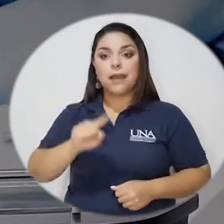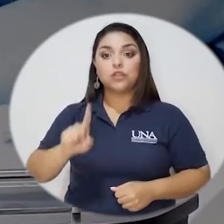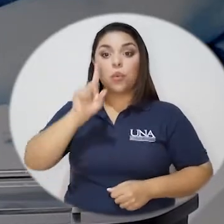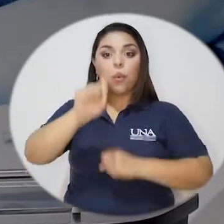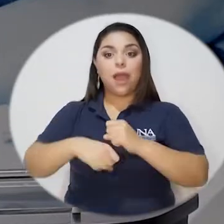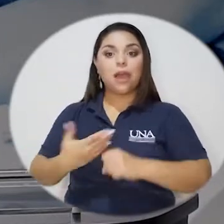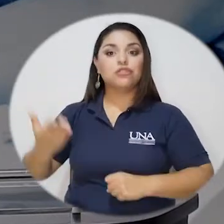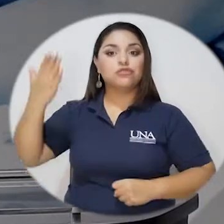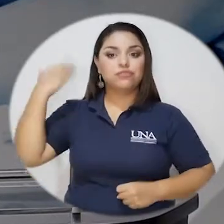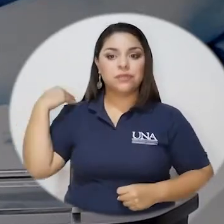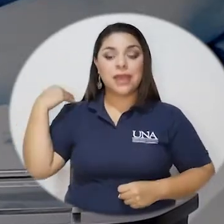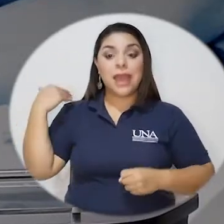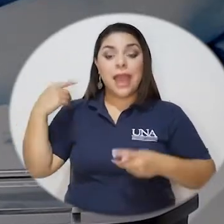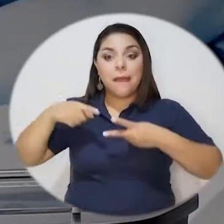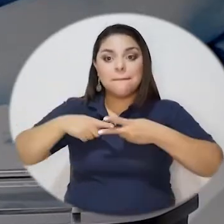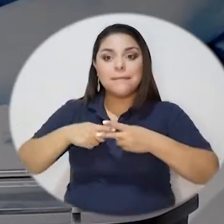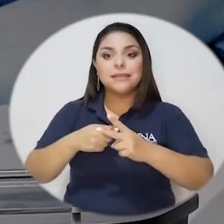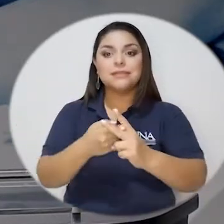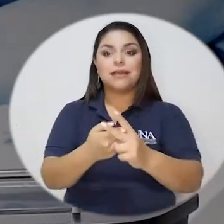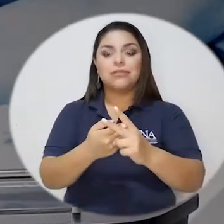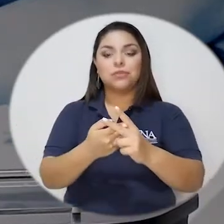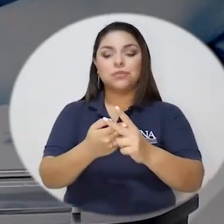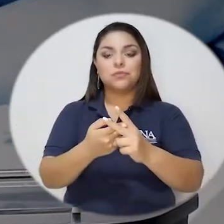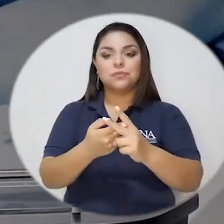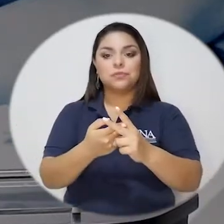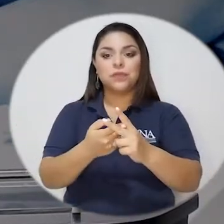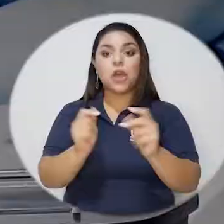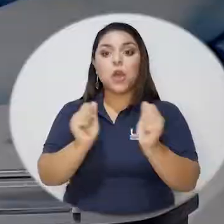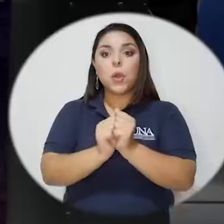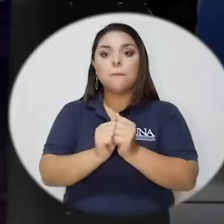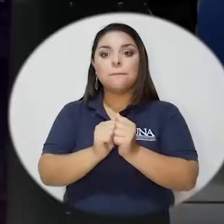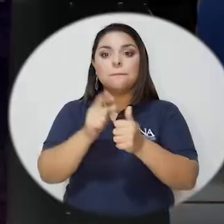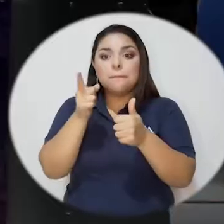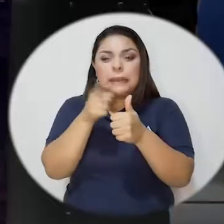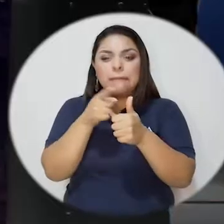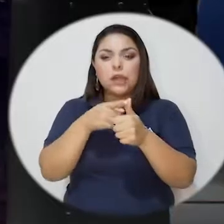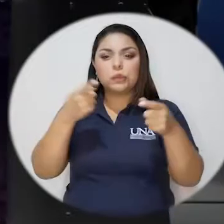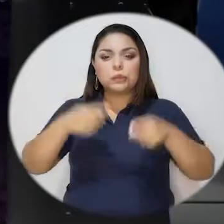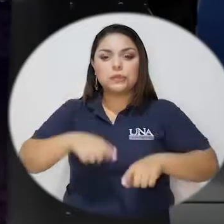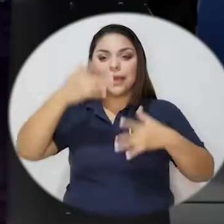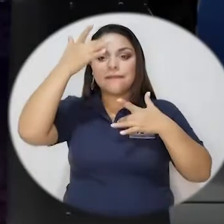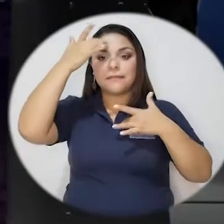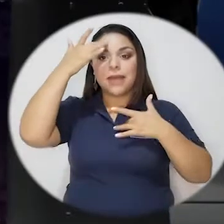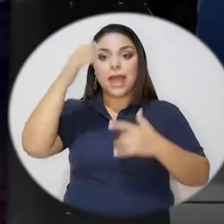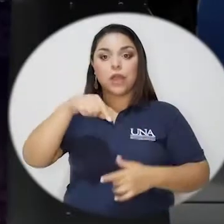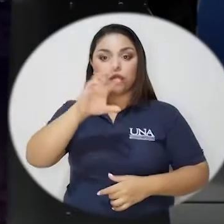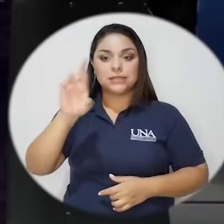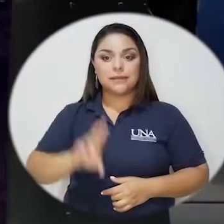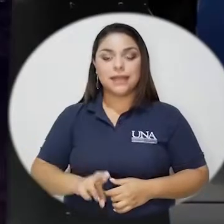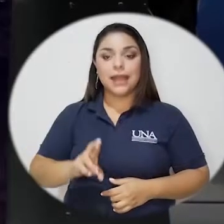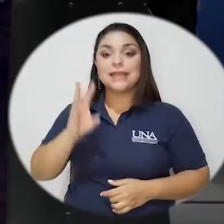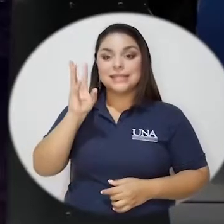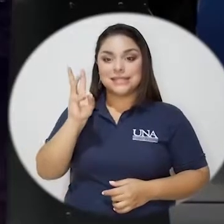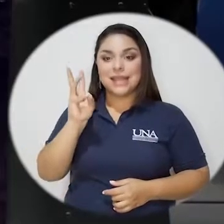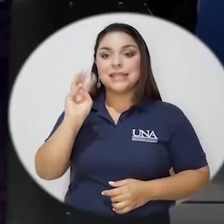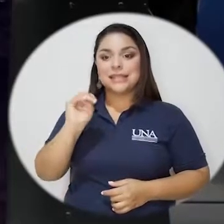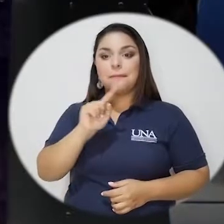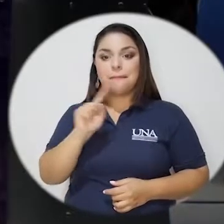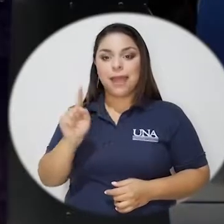hace un año, apenas estábamos empezando con los primeros casos en Costa Rica, el 6 de marzo concretamente,